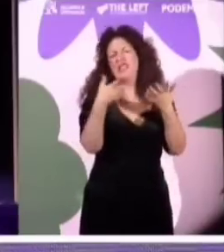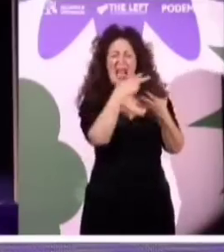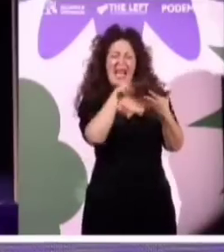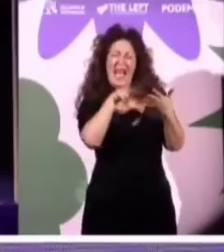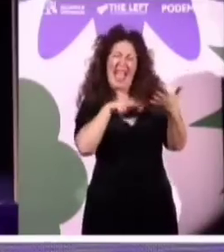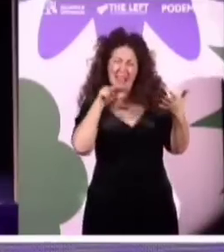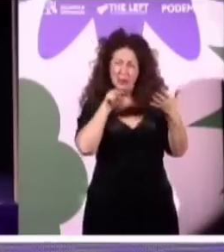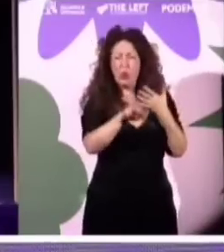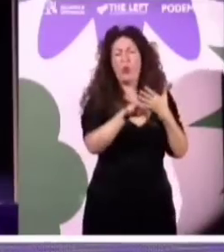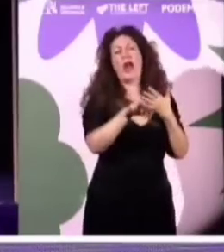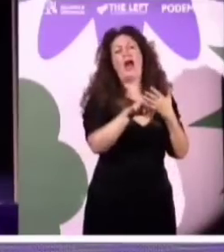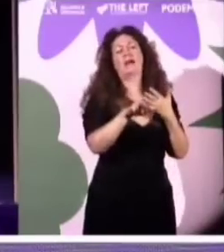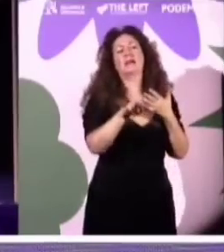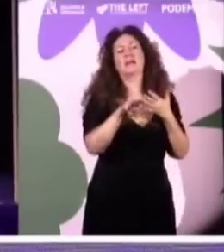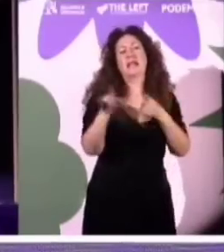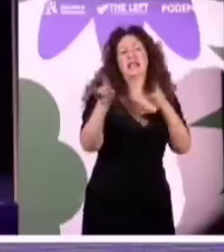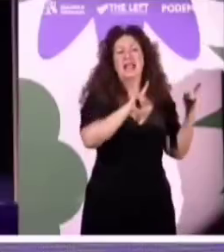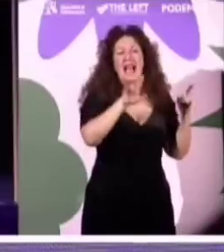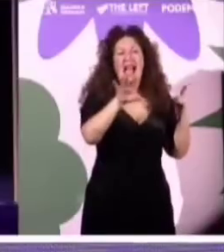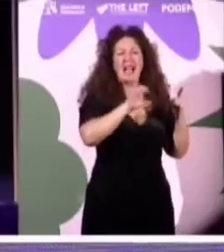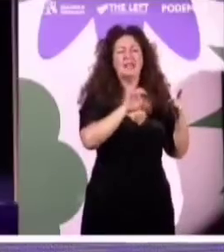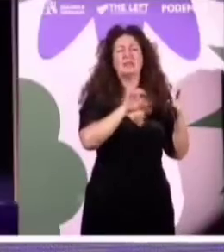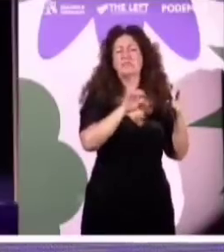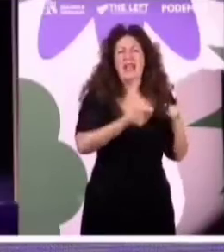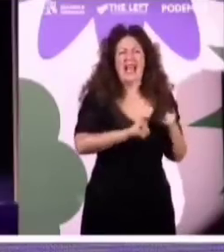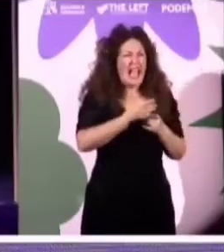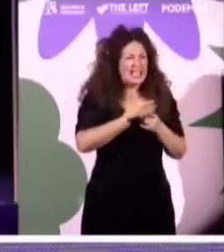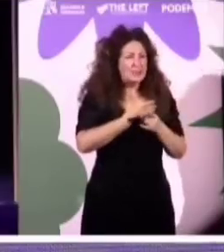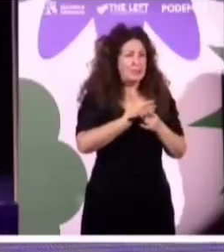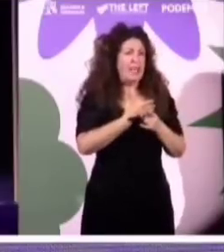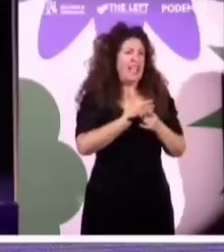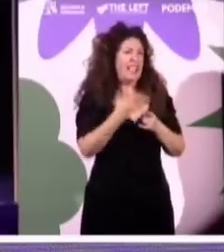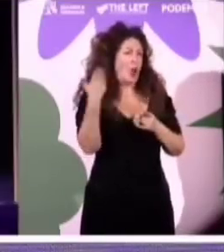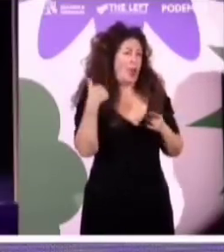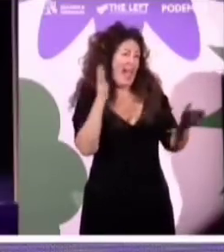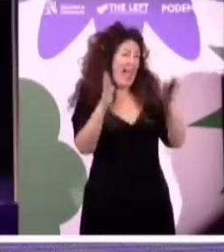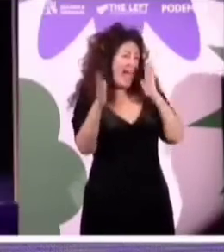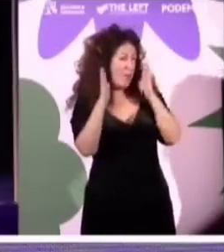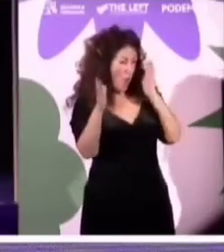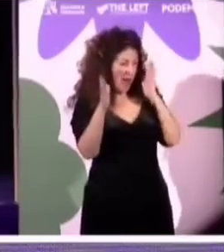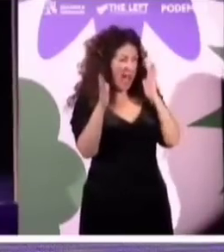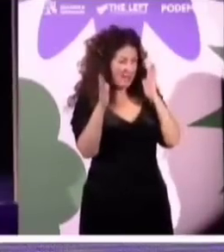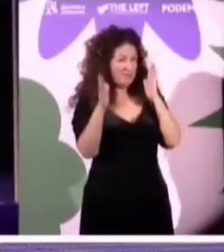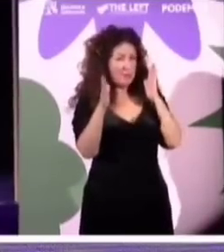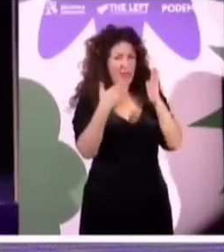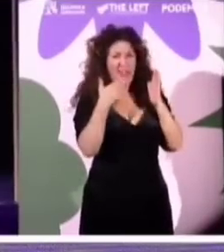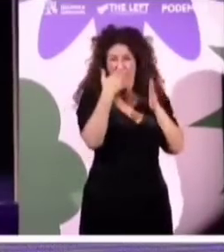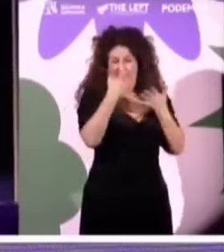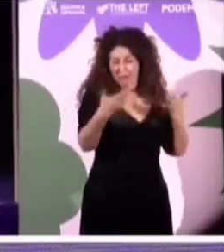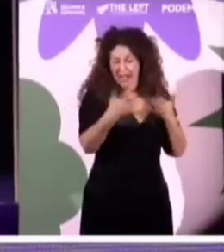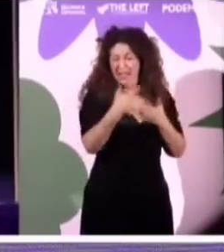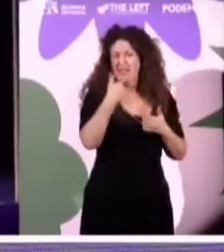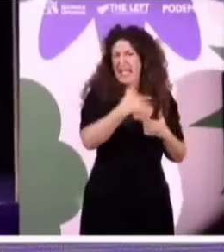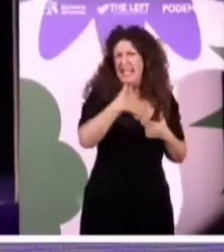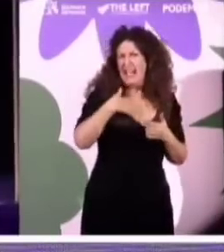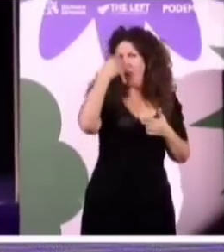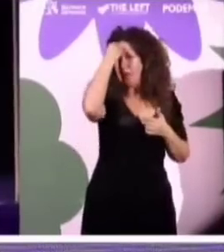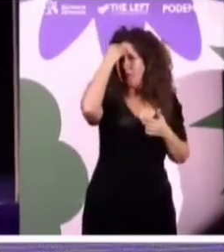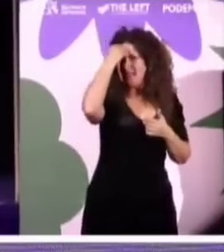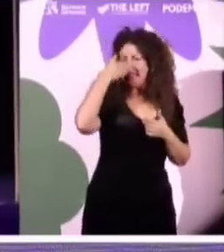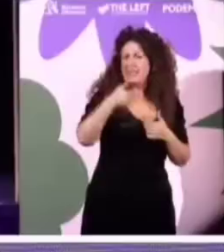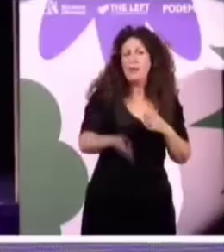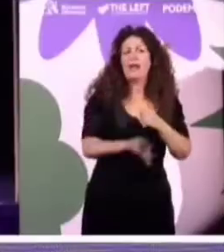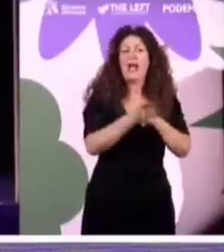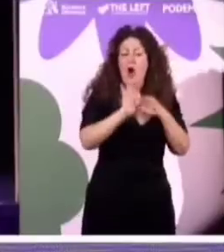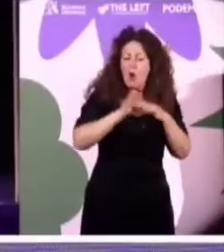una captación del terrible espíritu de época que domina Europa. Decía: de verdad me gustaría pensar que se va a formar el